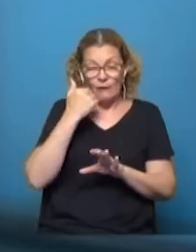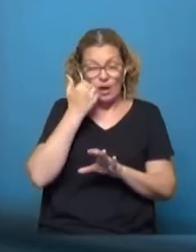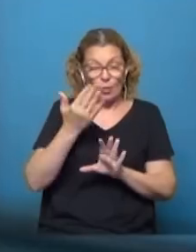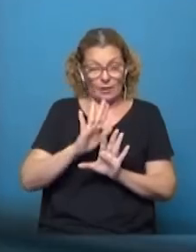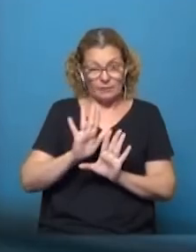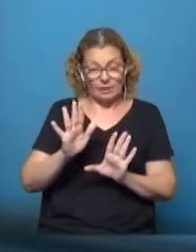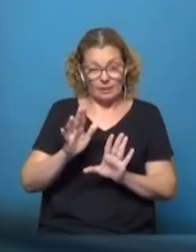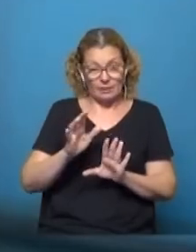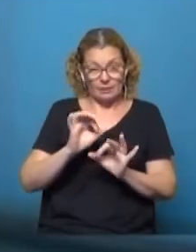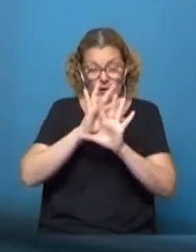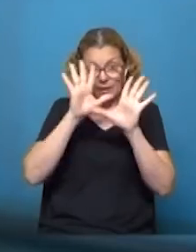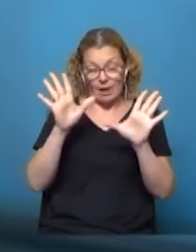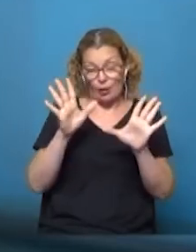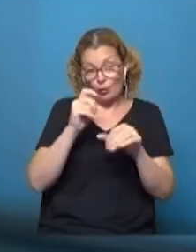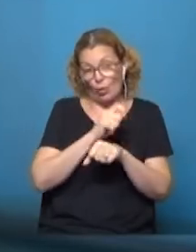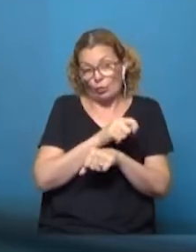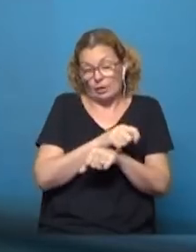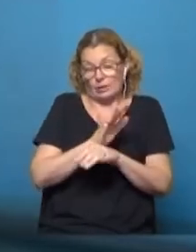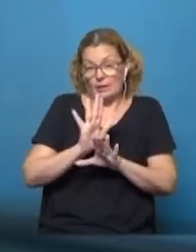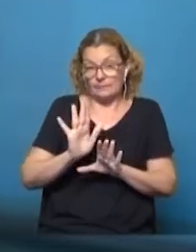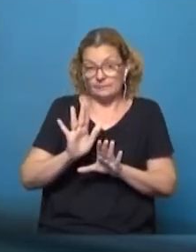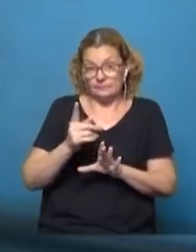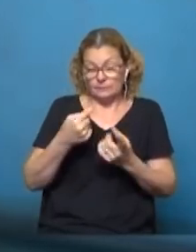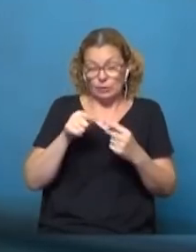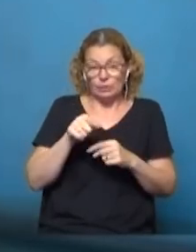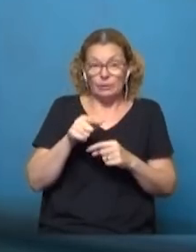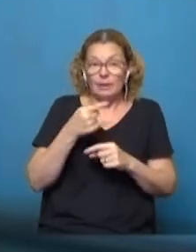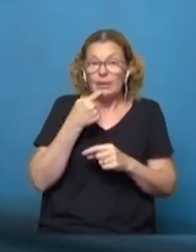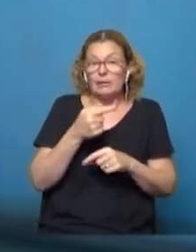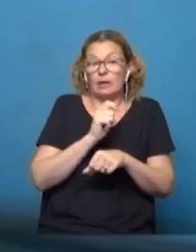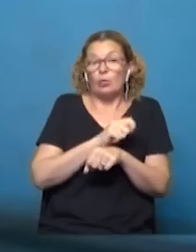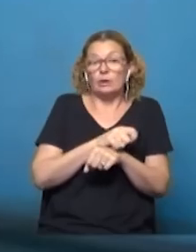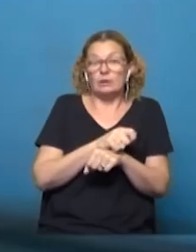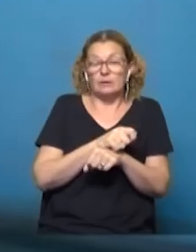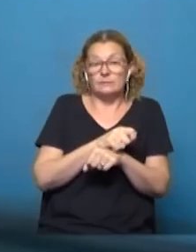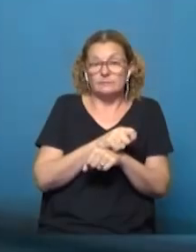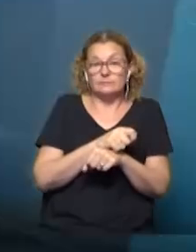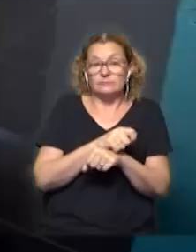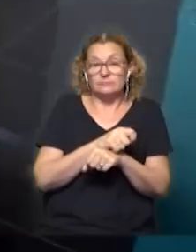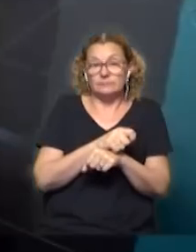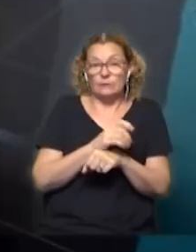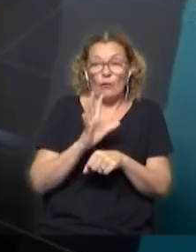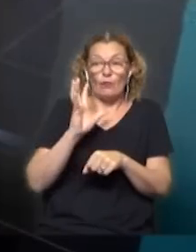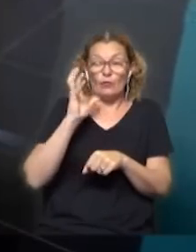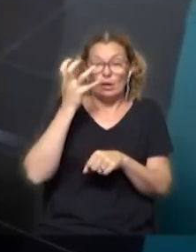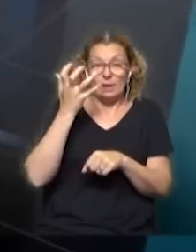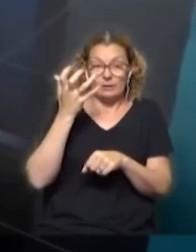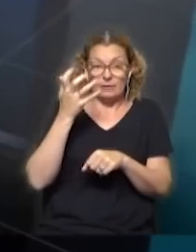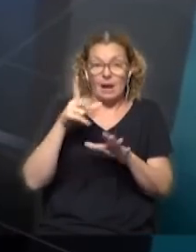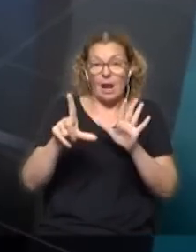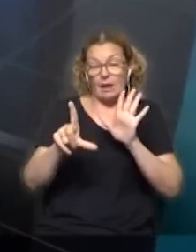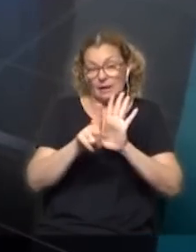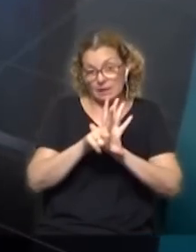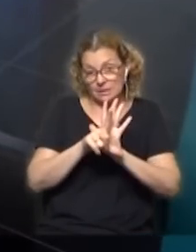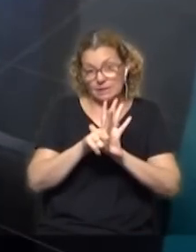está claro que la justicia tiene que cumplir Pero eso qué es lo que va a decidir la justicia si hubo violencia a las leyes